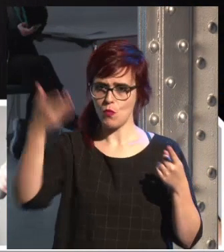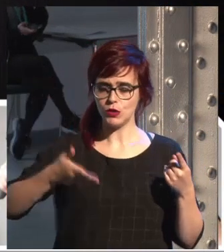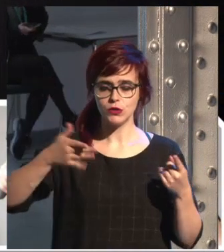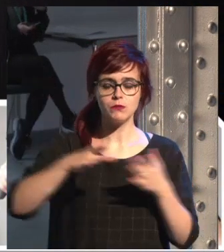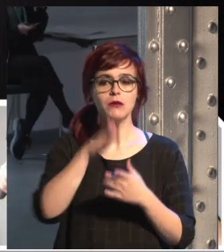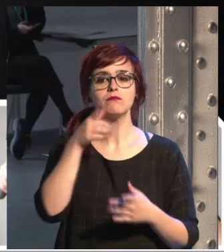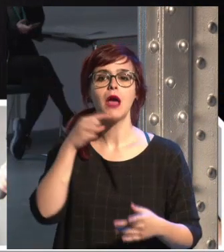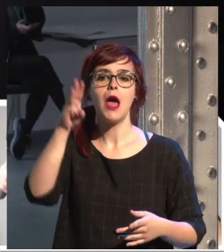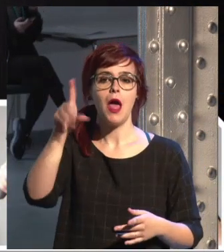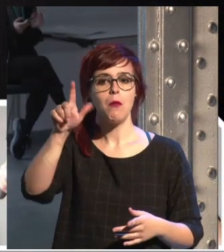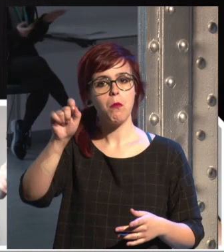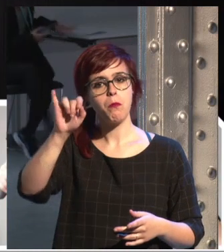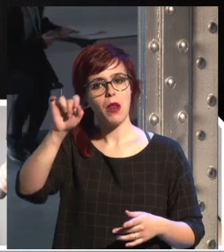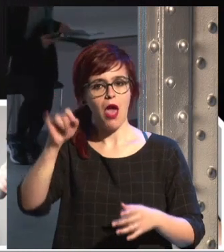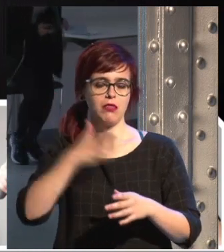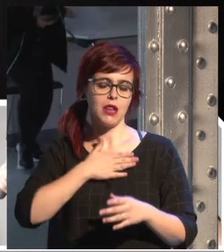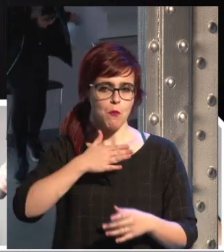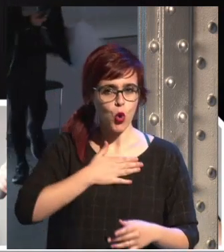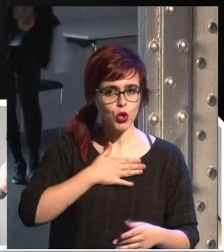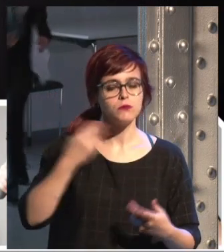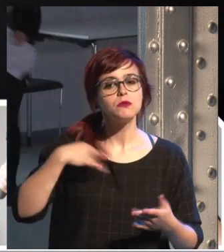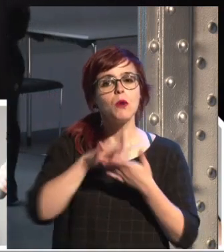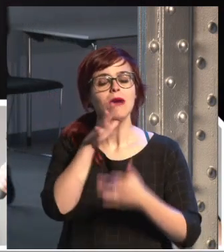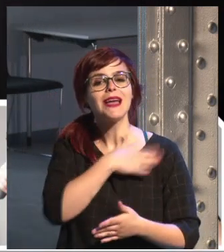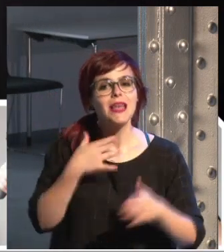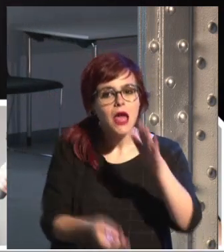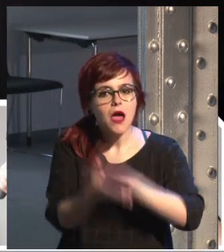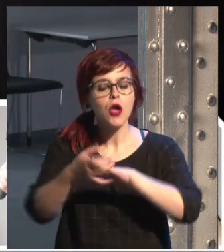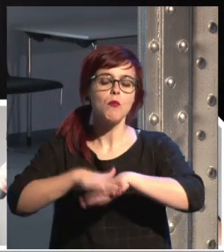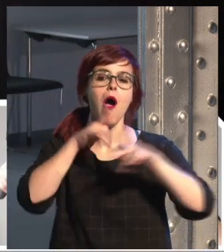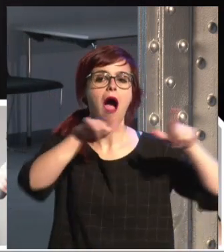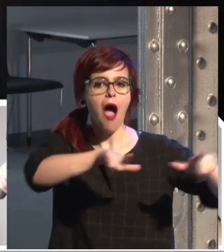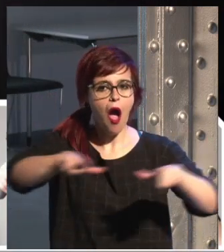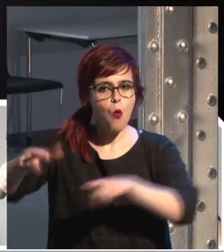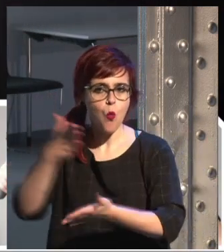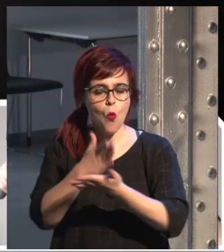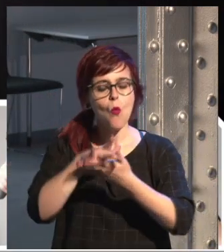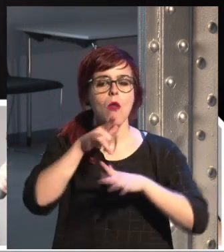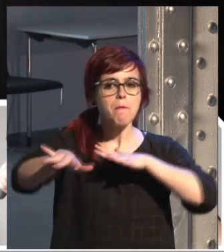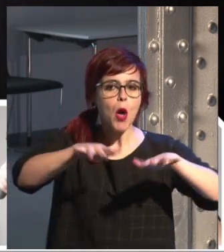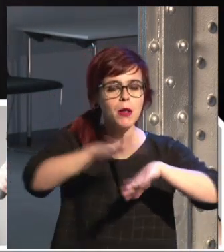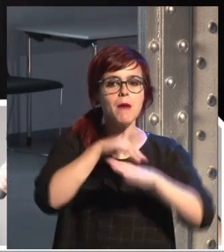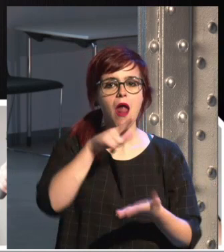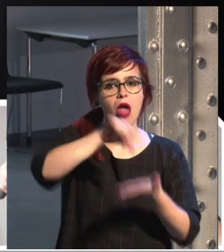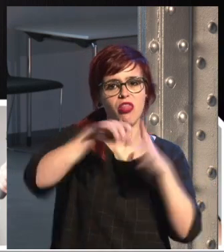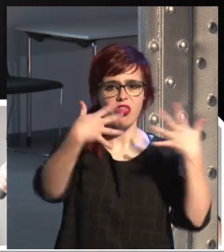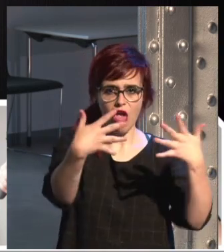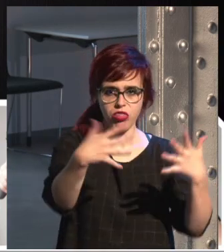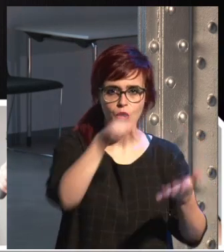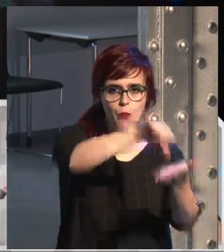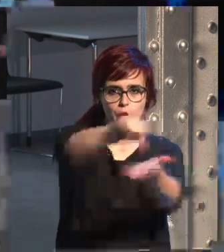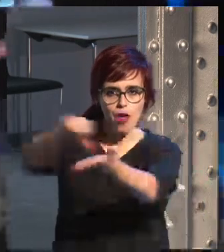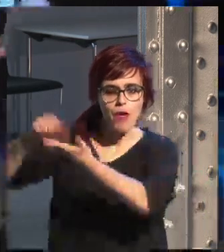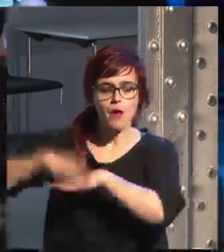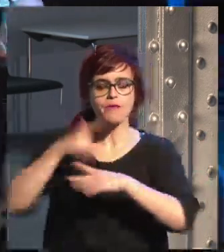del patrimonio, pues pretende generar un aula móvil con 10 puestos de despliegue rápido que incorporen